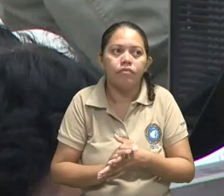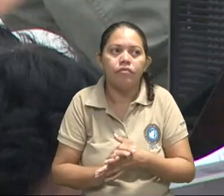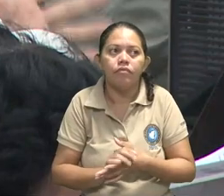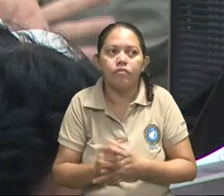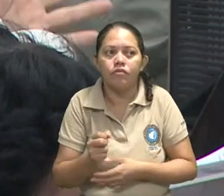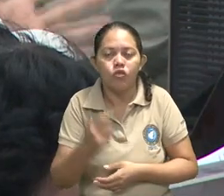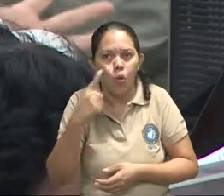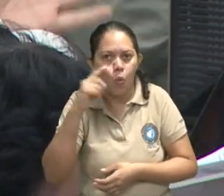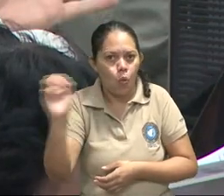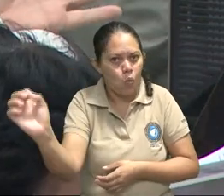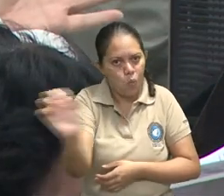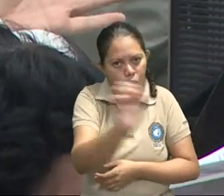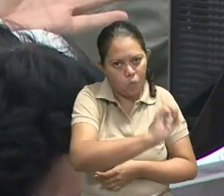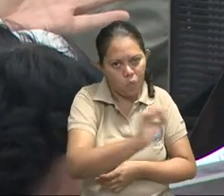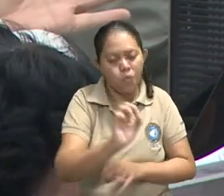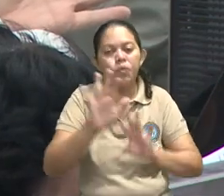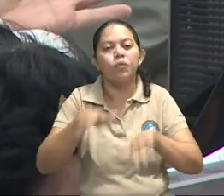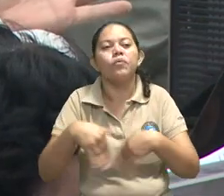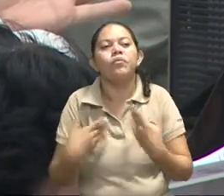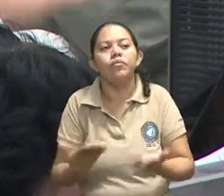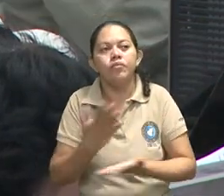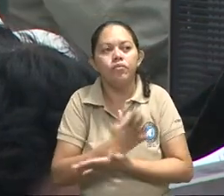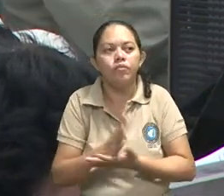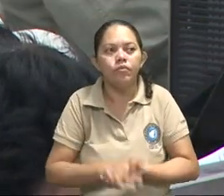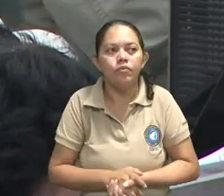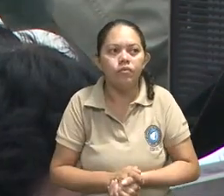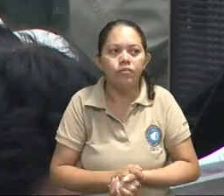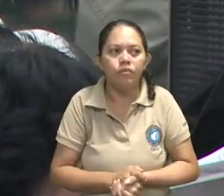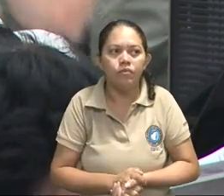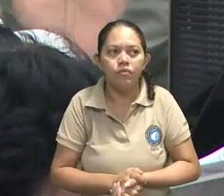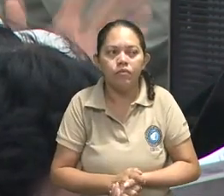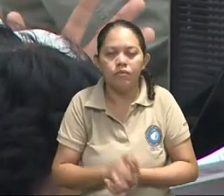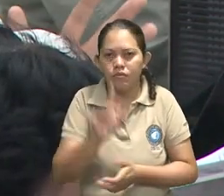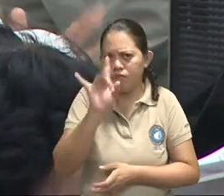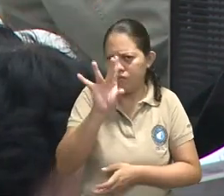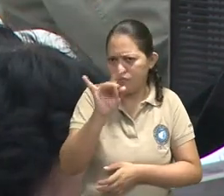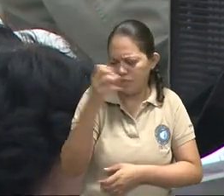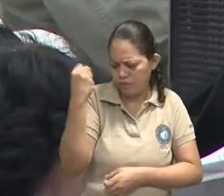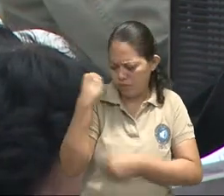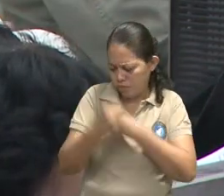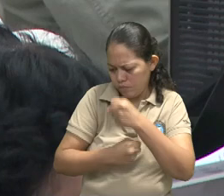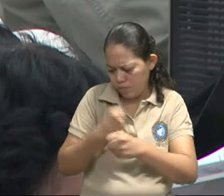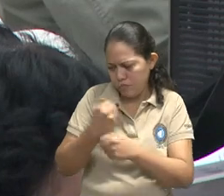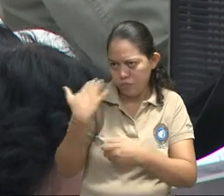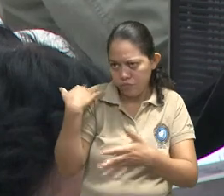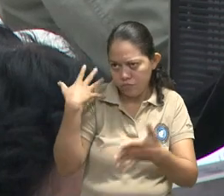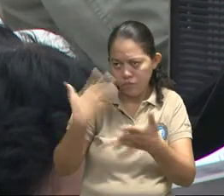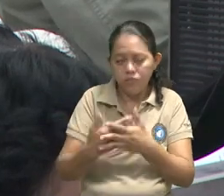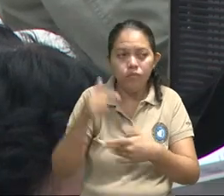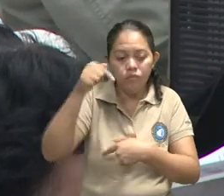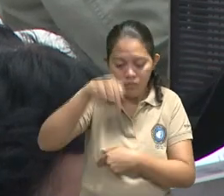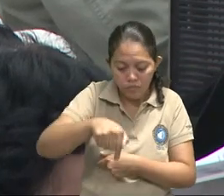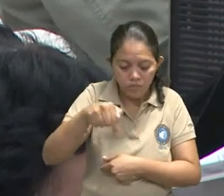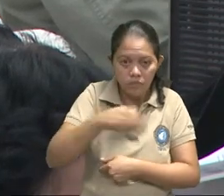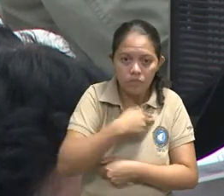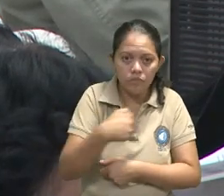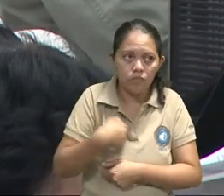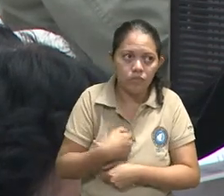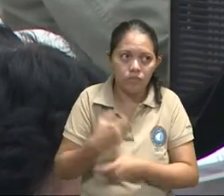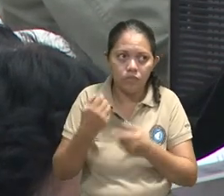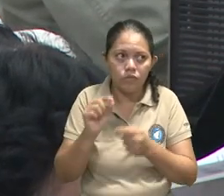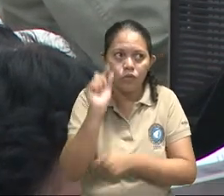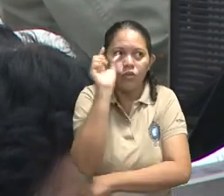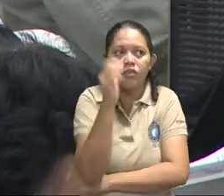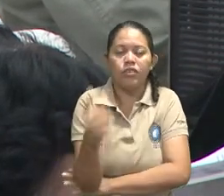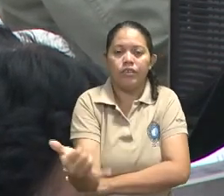siquiera conoce a veces. Así hace 15 años pensar que con esto, con esta